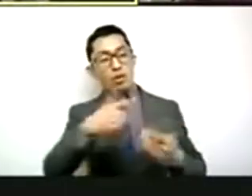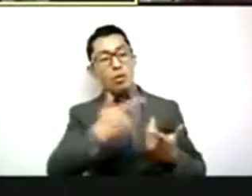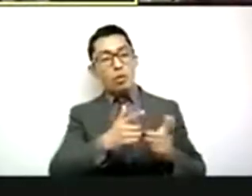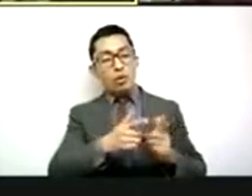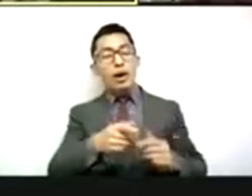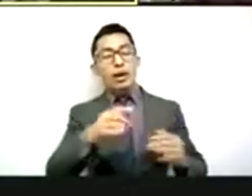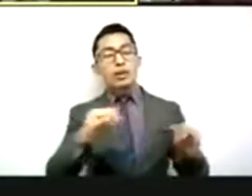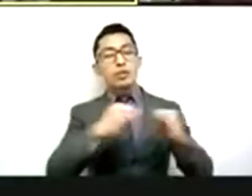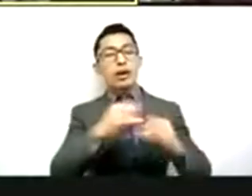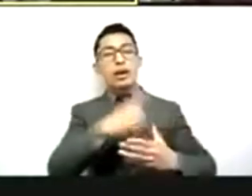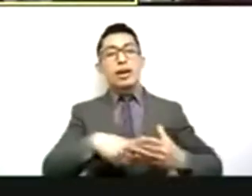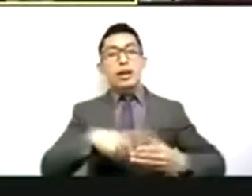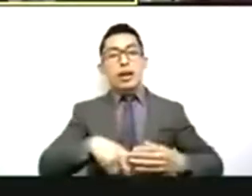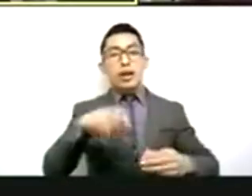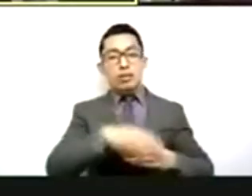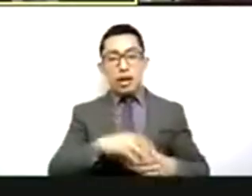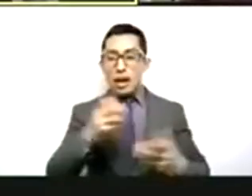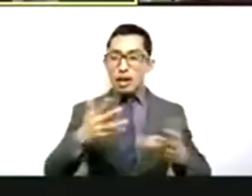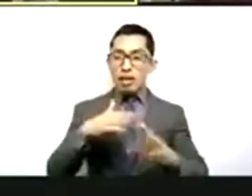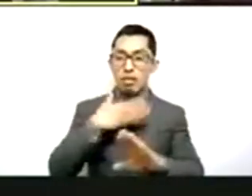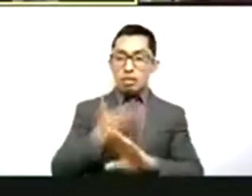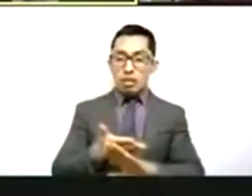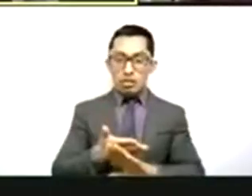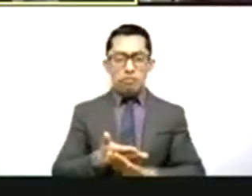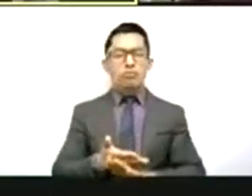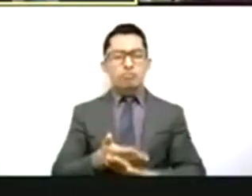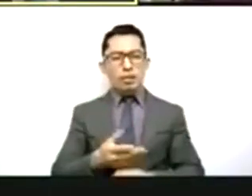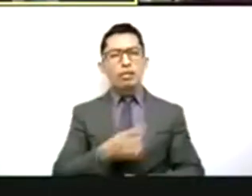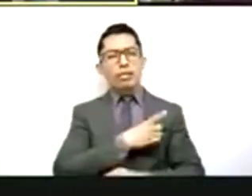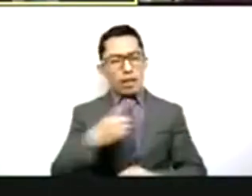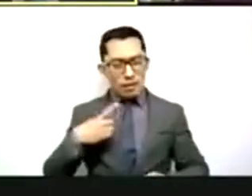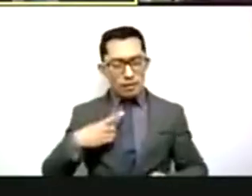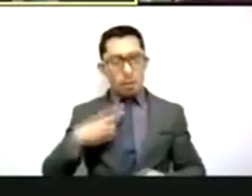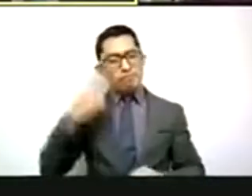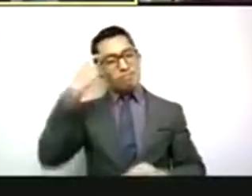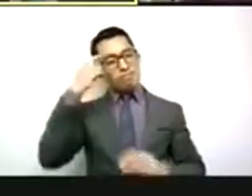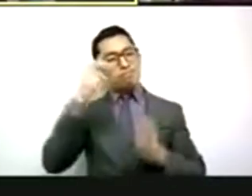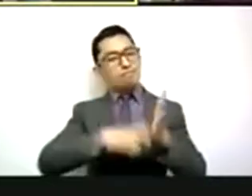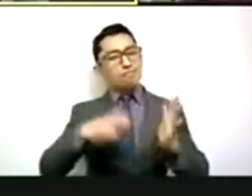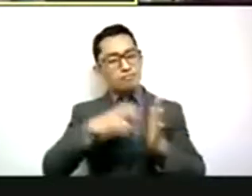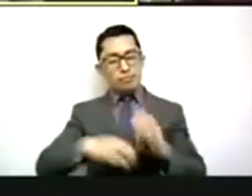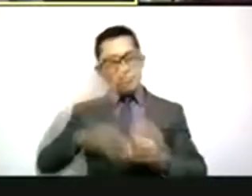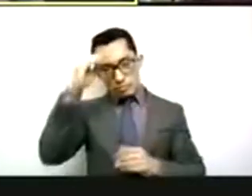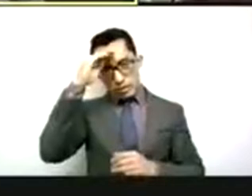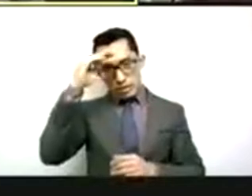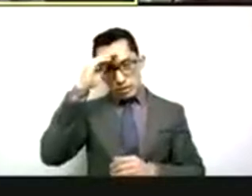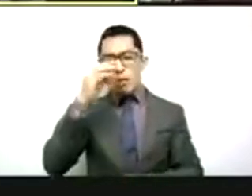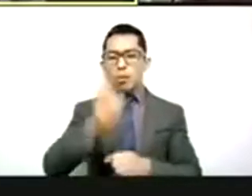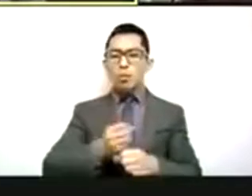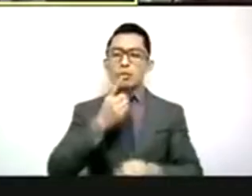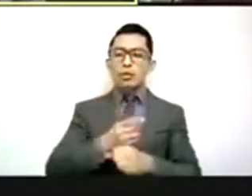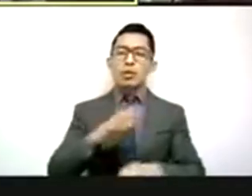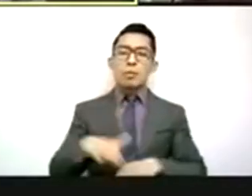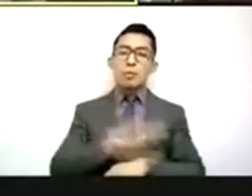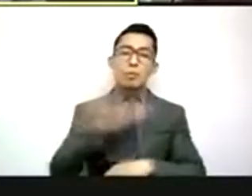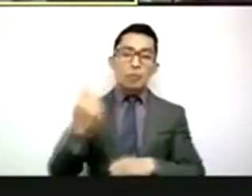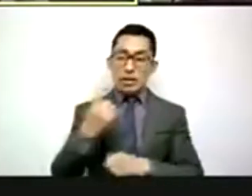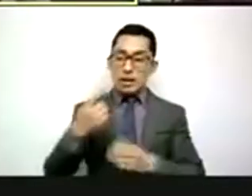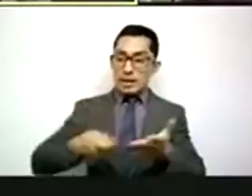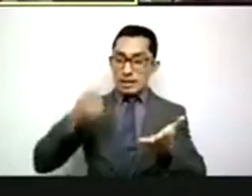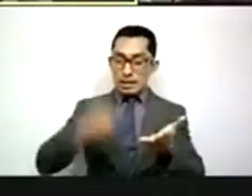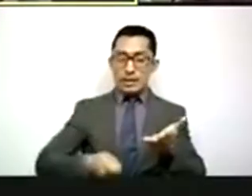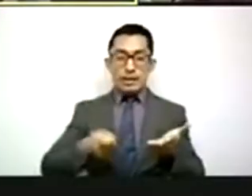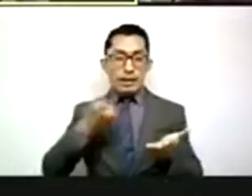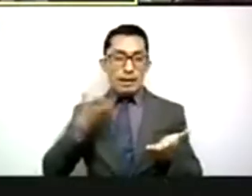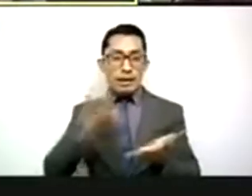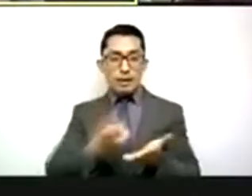una gran área de oportunidad y de reflexión. De oportunidad porque esta sentencia, en caso